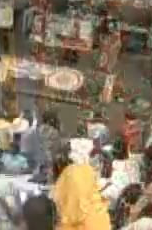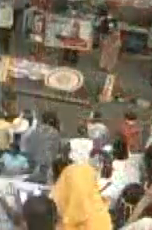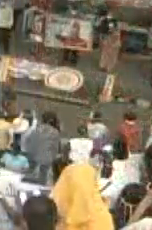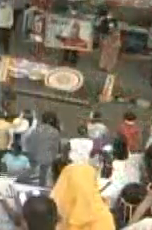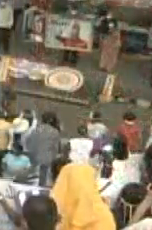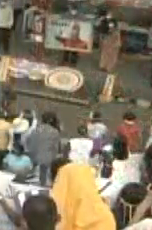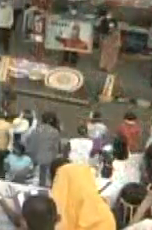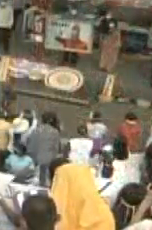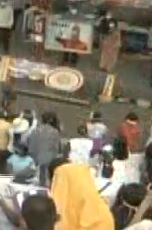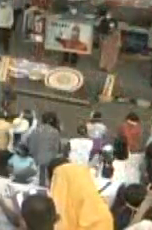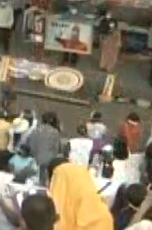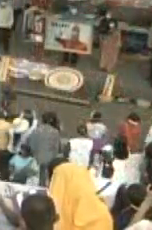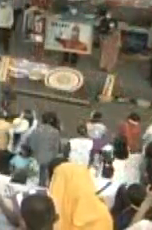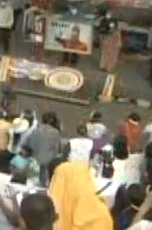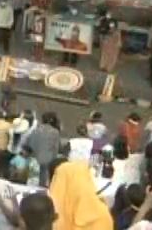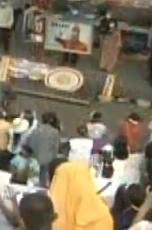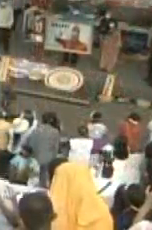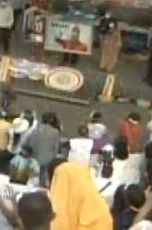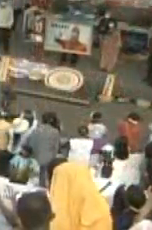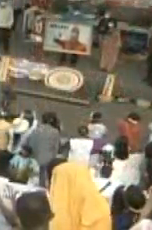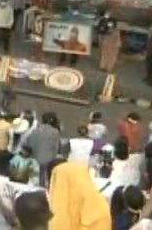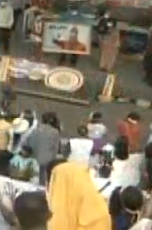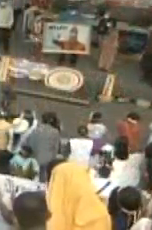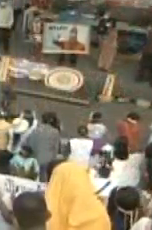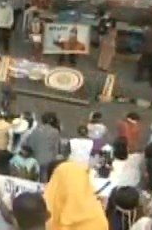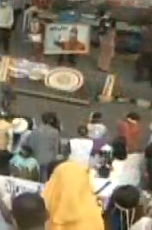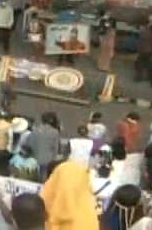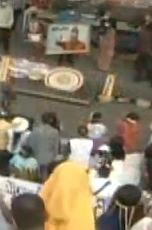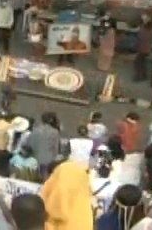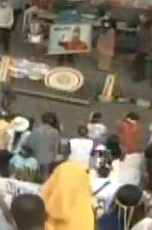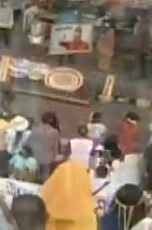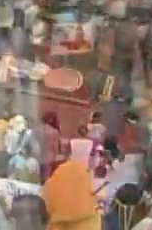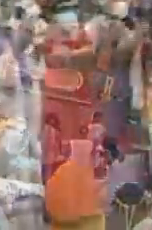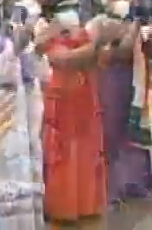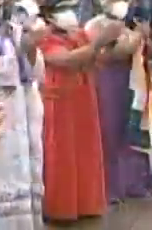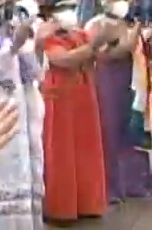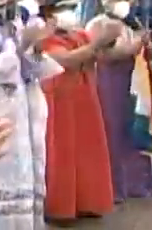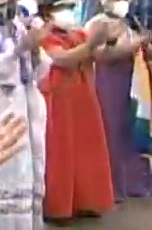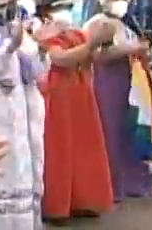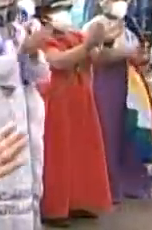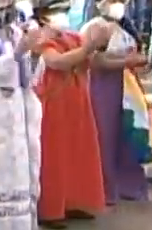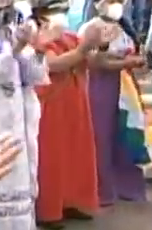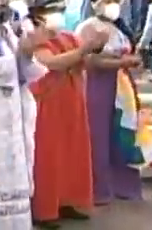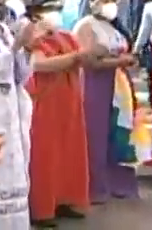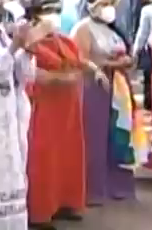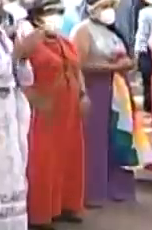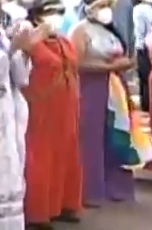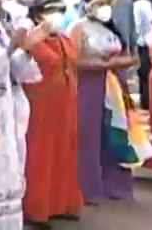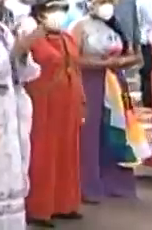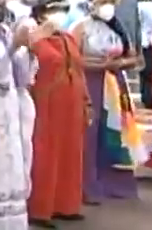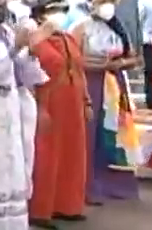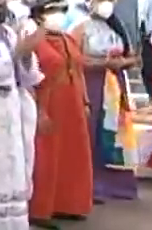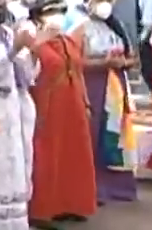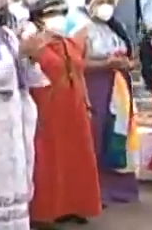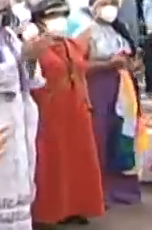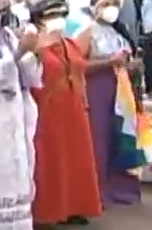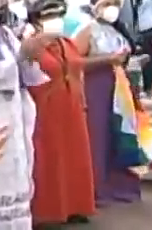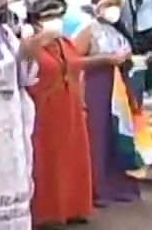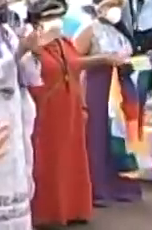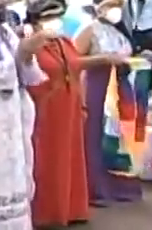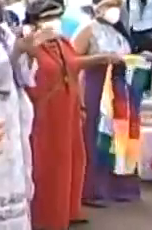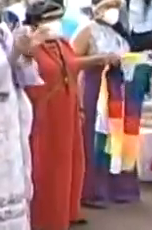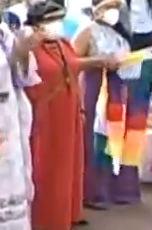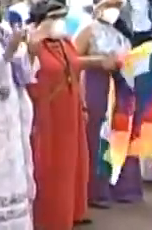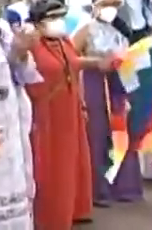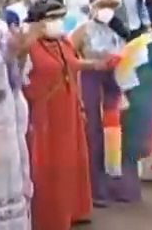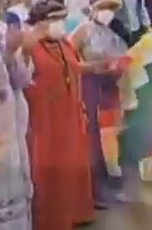heroica resistencia del pueblo que también le hizo frente al genocidio español. Allí vemos lo que ha sido entonces